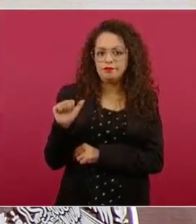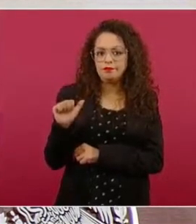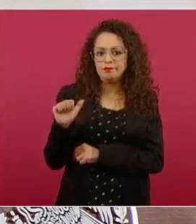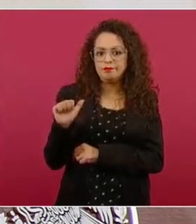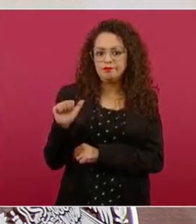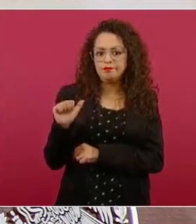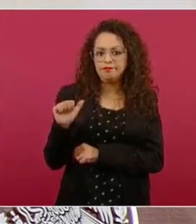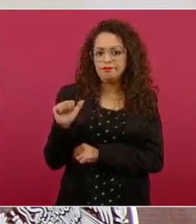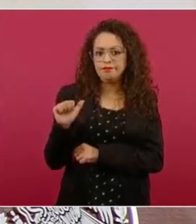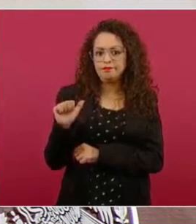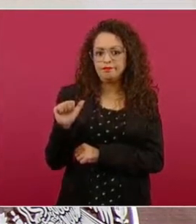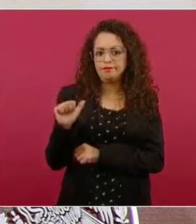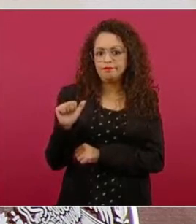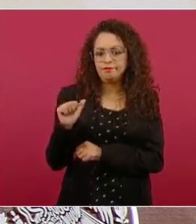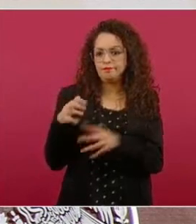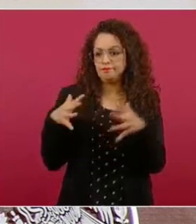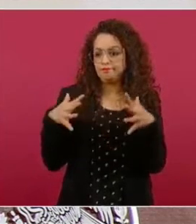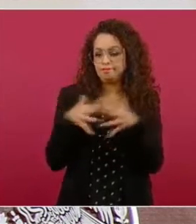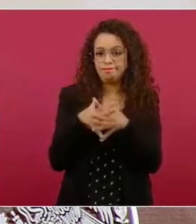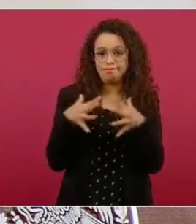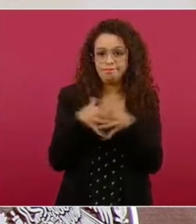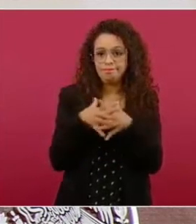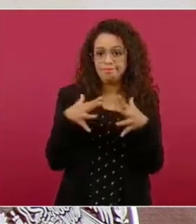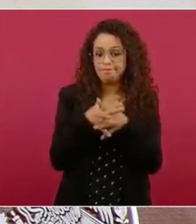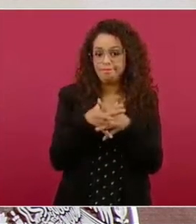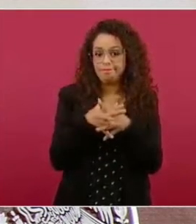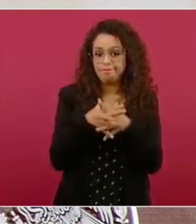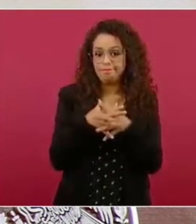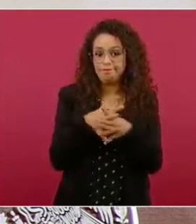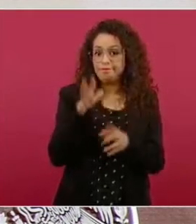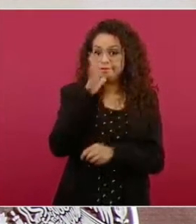en manos de generales.